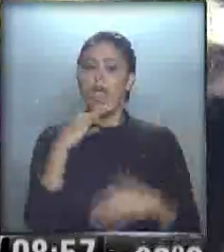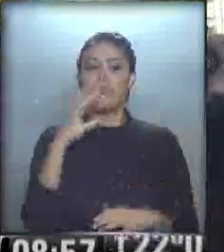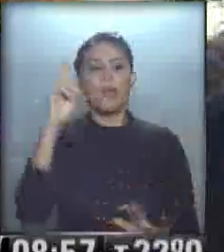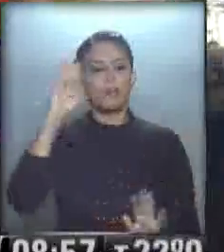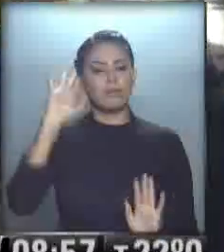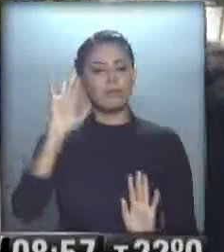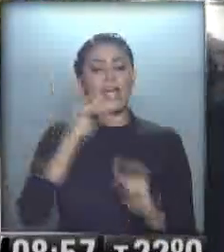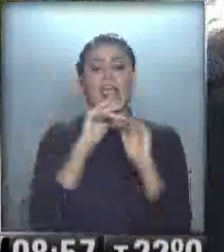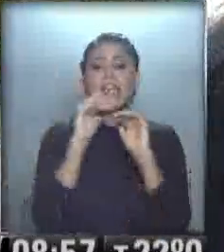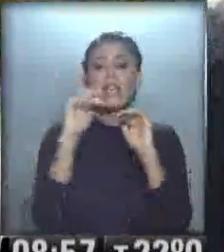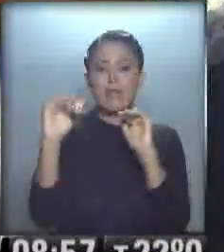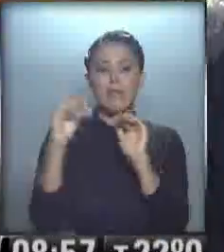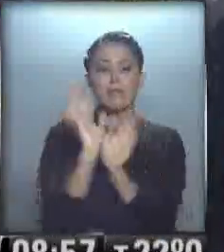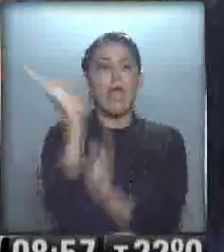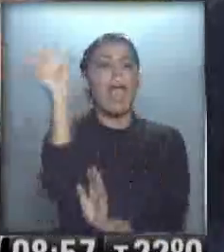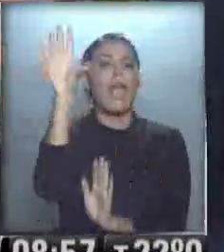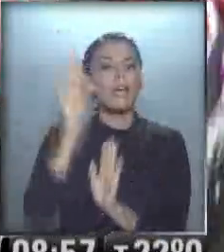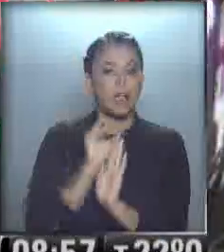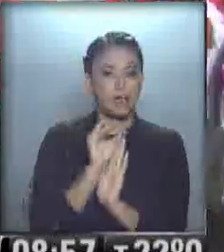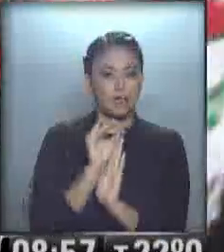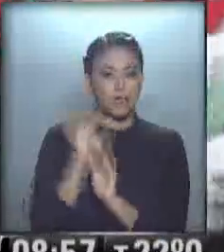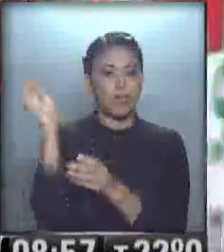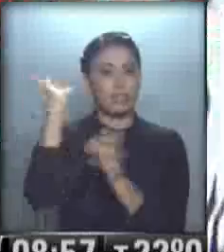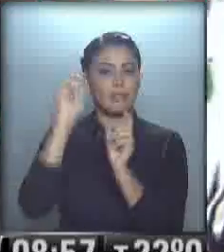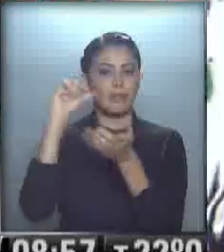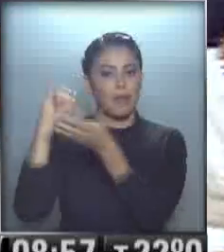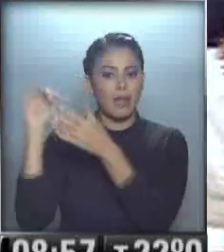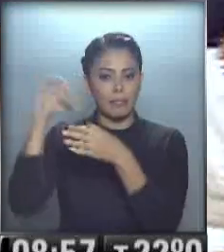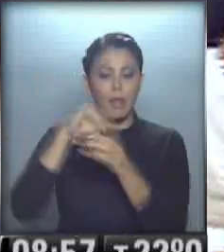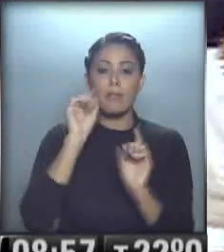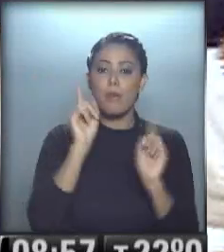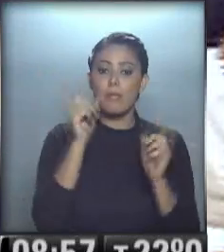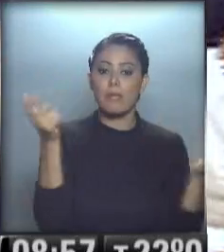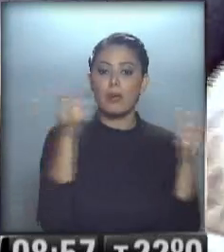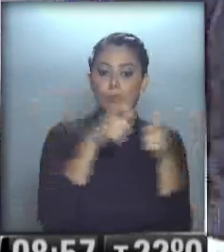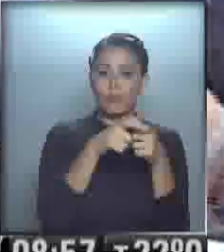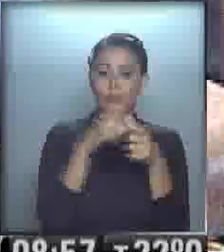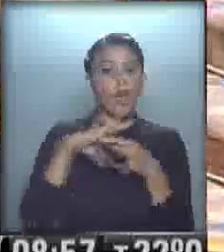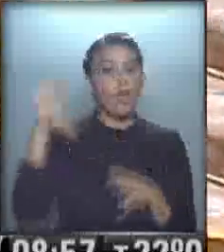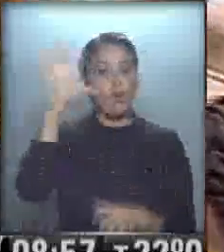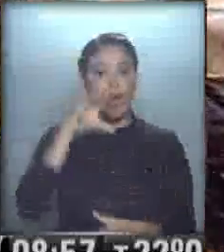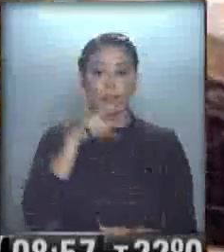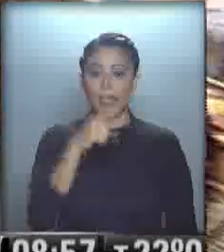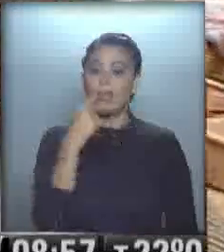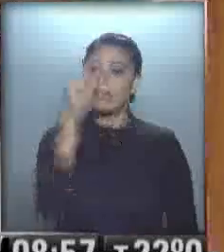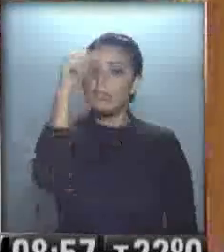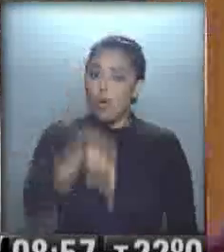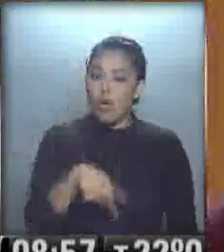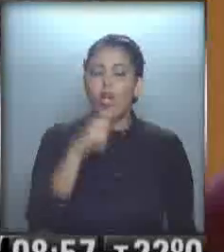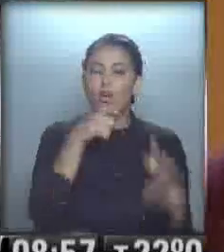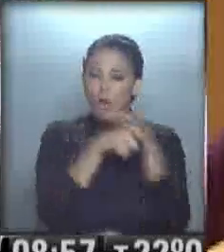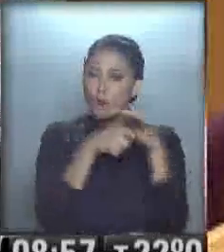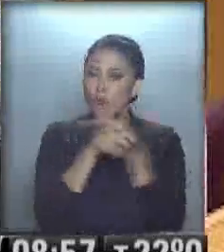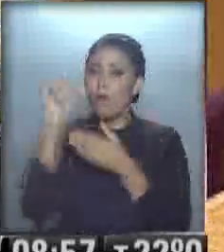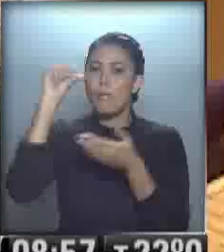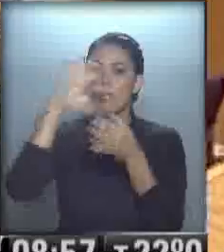los niveles supuestamente ejemplares de los Estados miembros. Y sin embargo, ha sido la propia Comisión Europea ¿quién desvela hoy que la corrupción